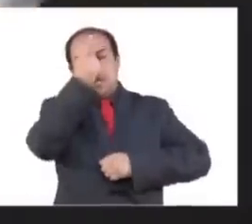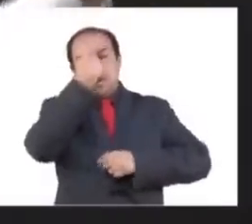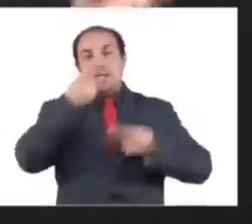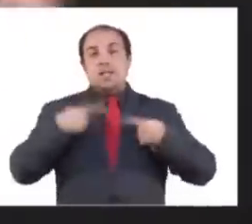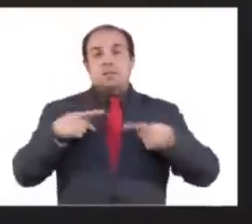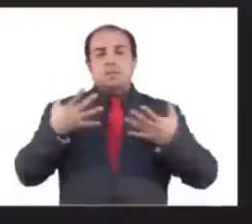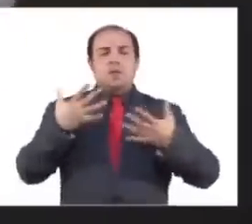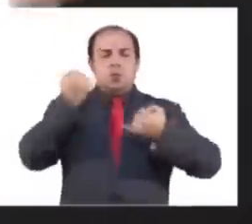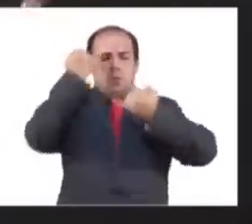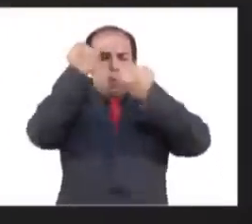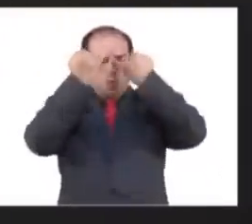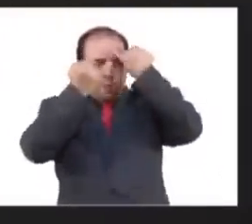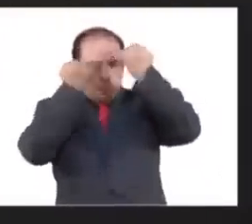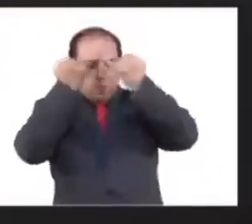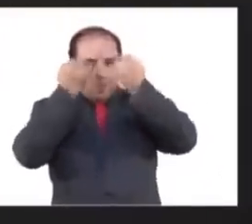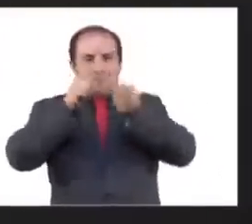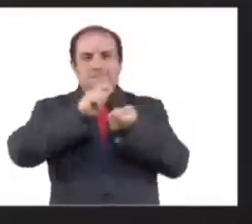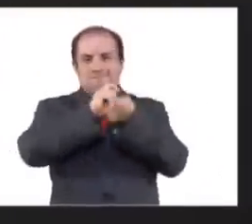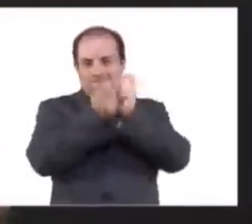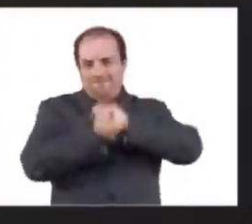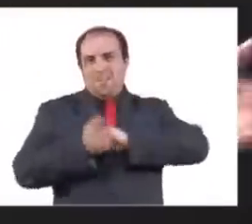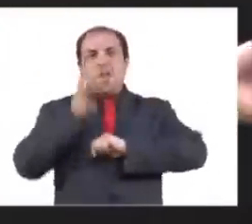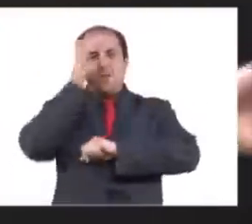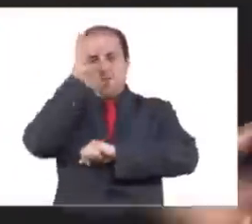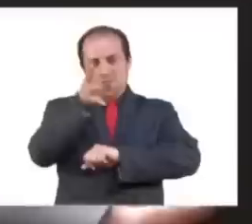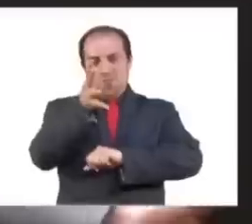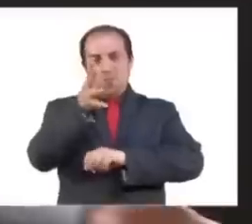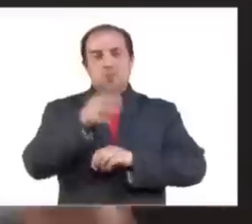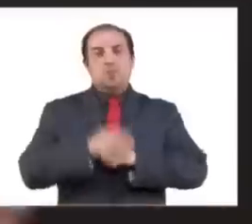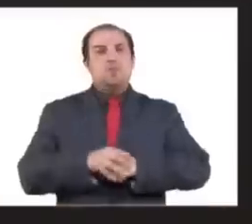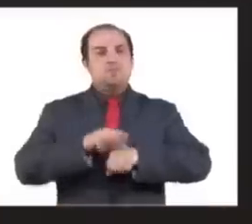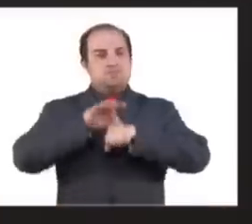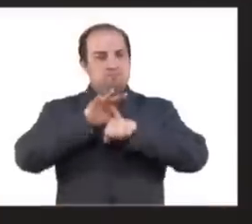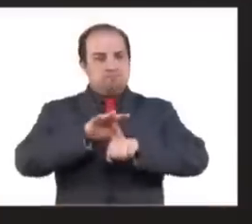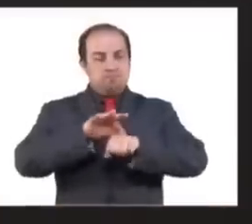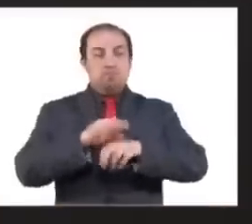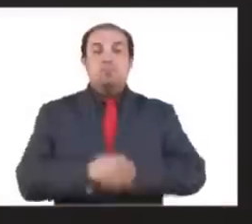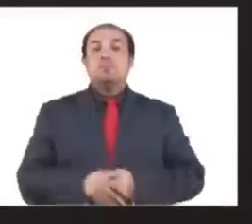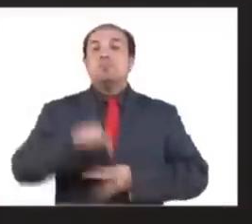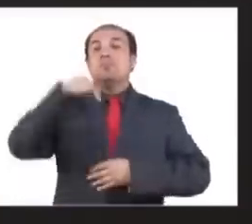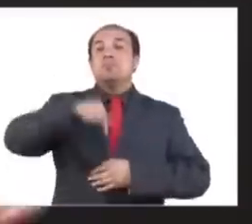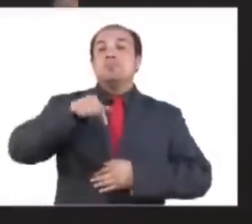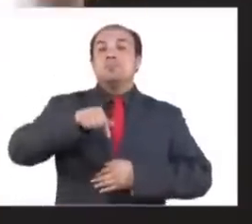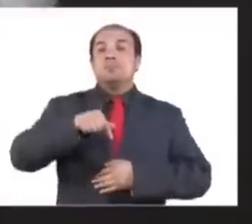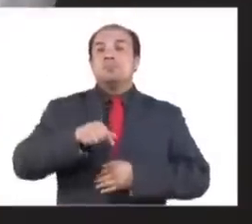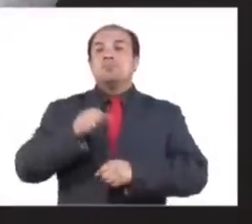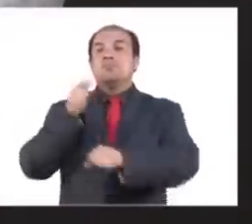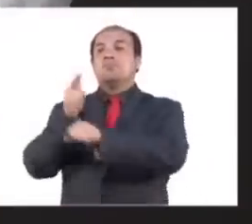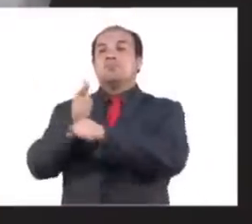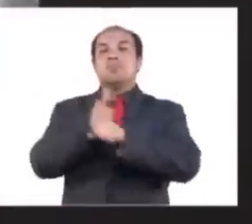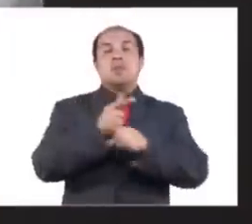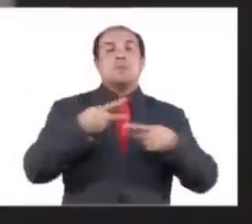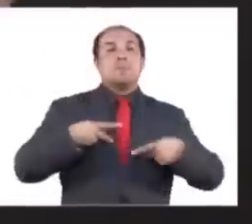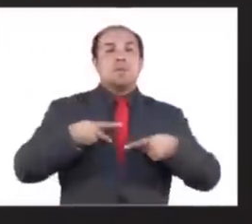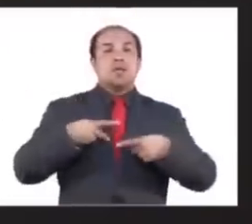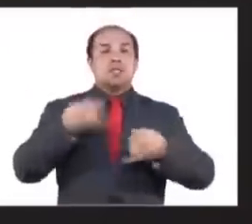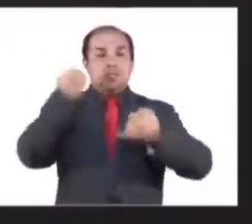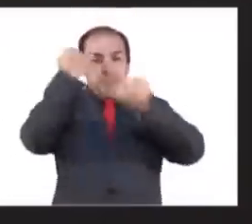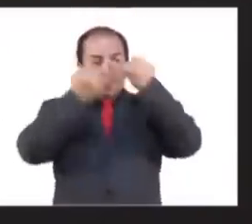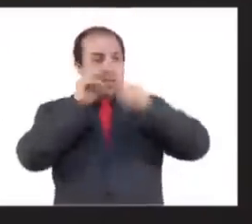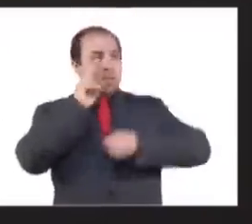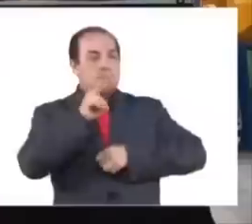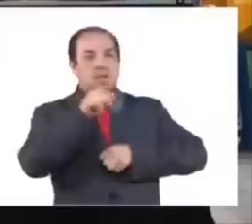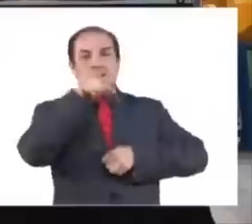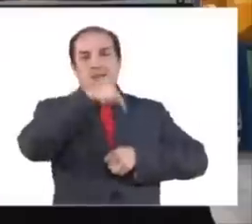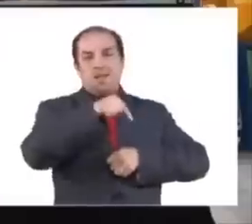soñadores son los que hacen el futuro, y aquí se ven los soñadores y se ve la realidad de